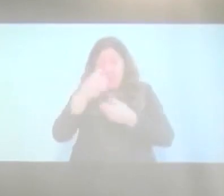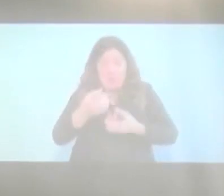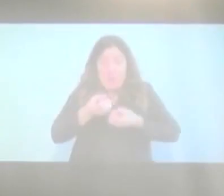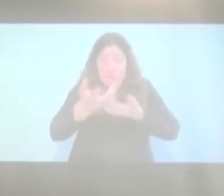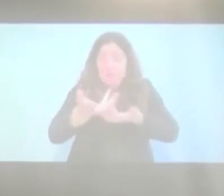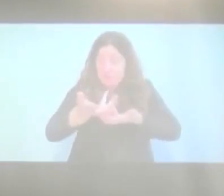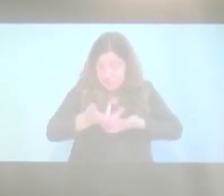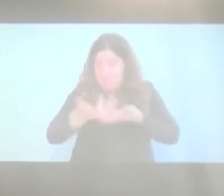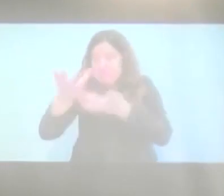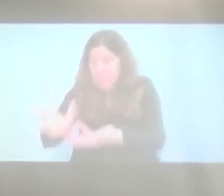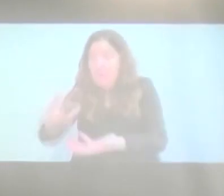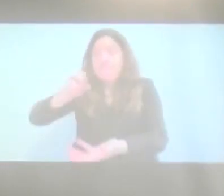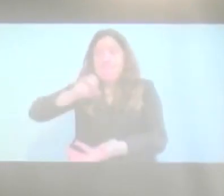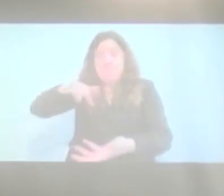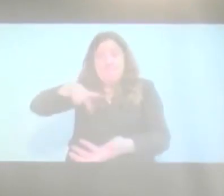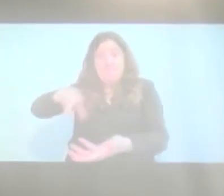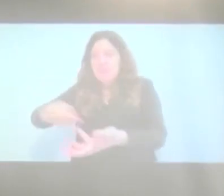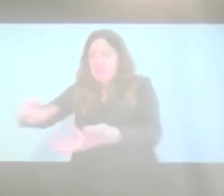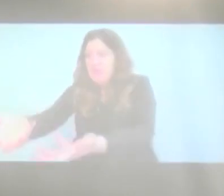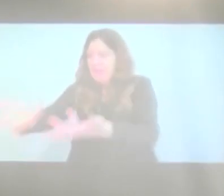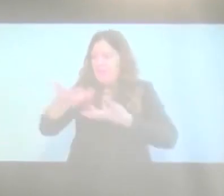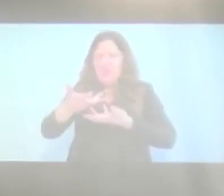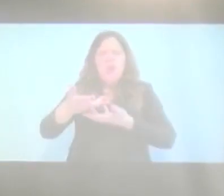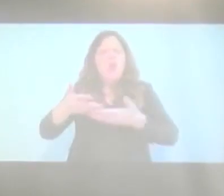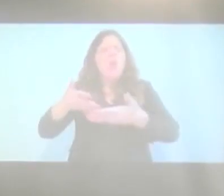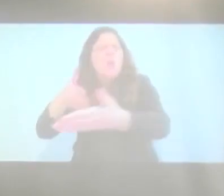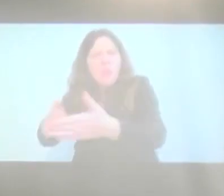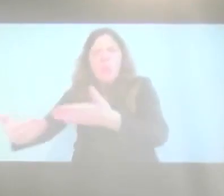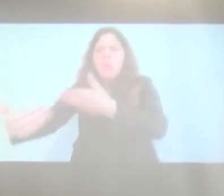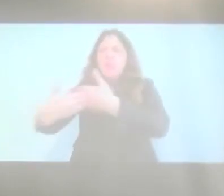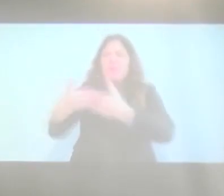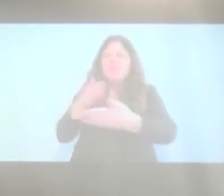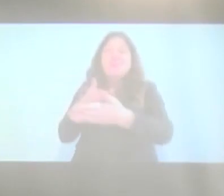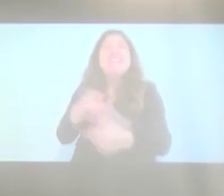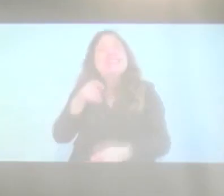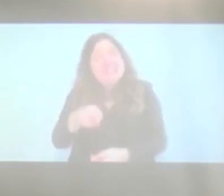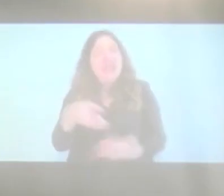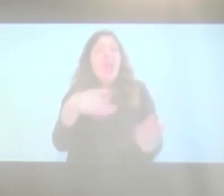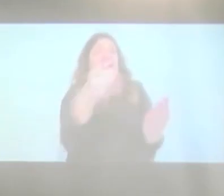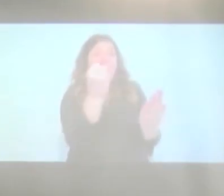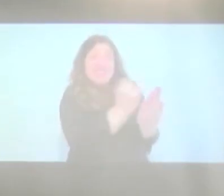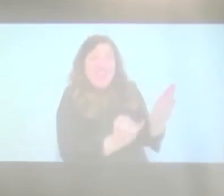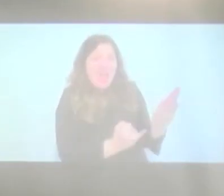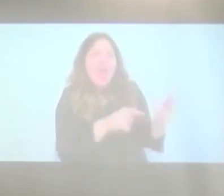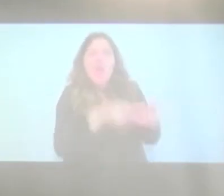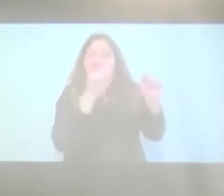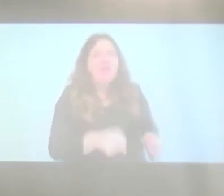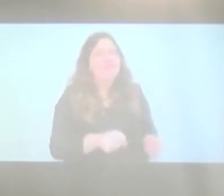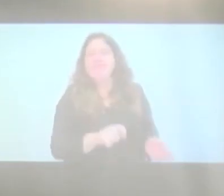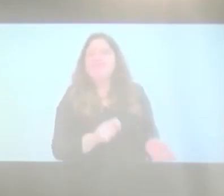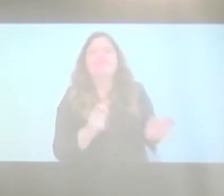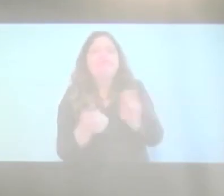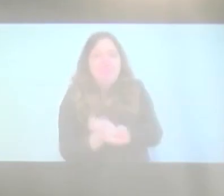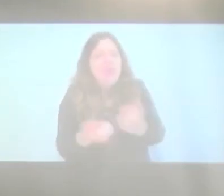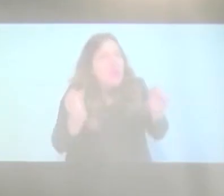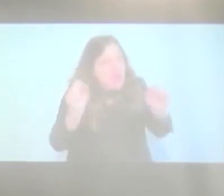sectores. Eso no solo dificulta el diagnóstico y el diseño de acciones intersectoriales, sino también el seguimiento y la evaluación después